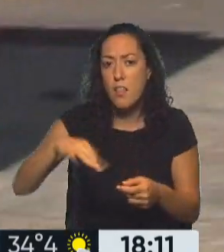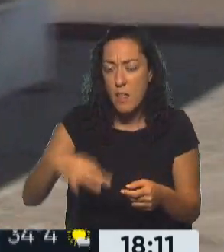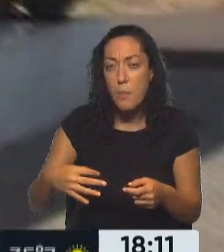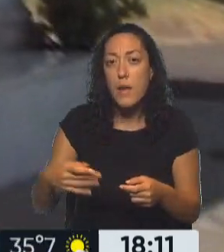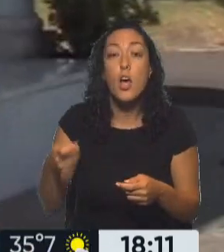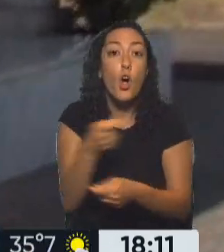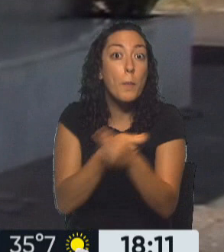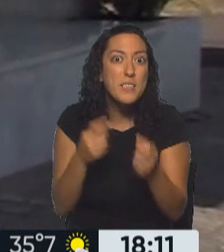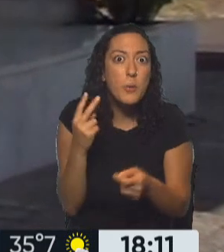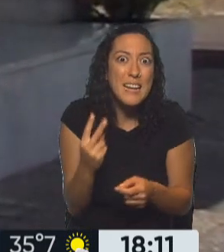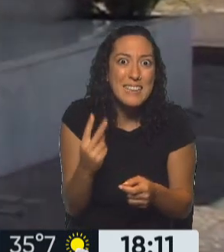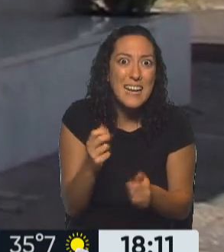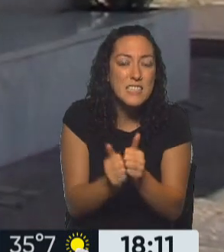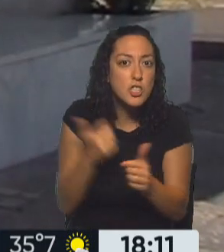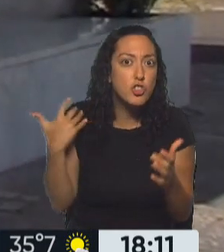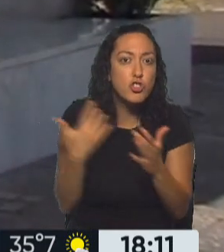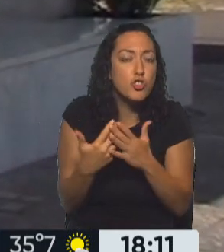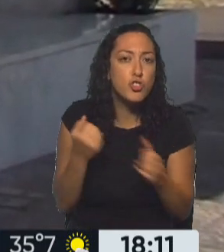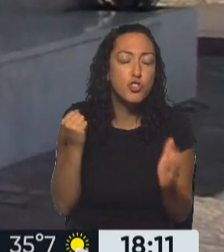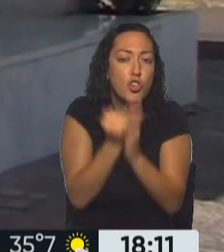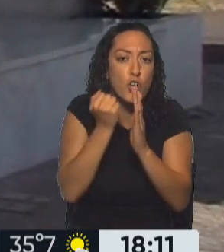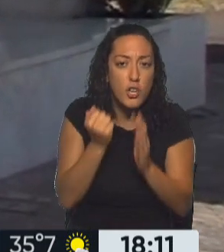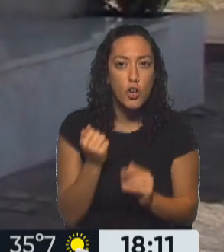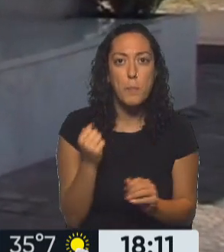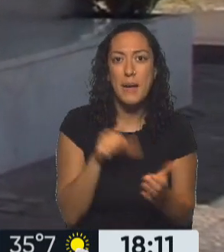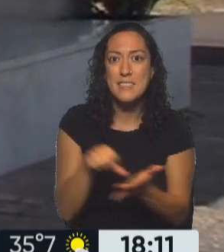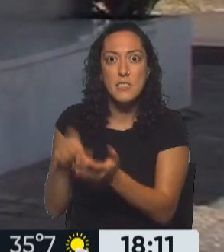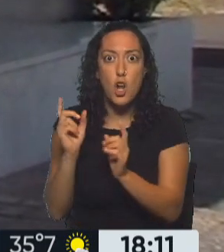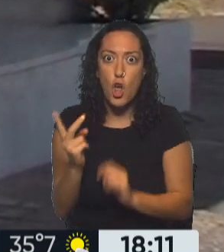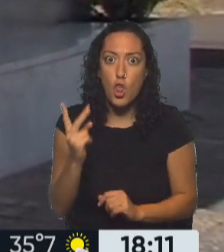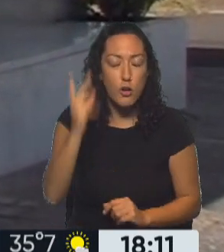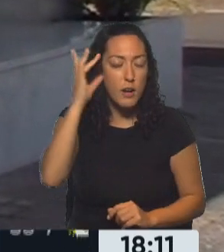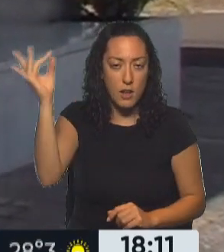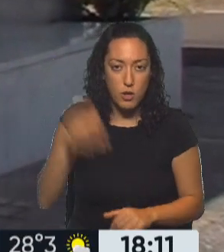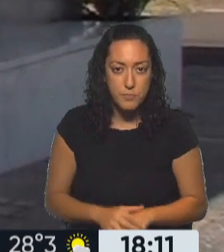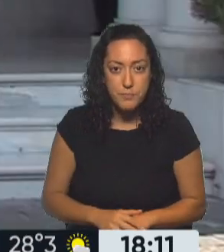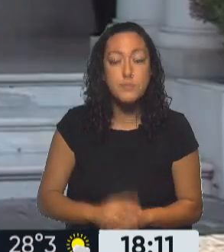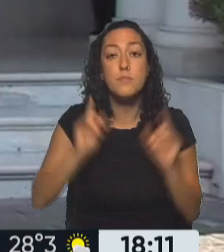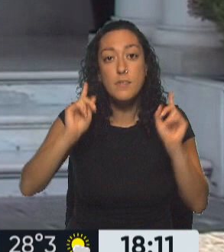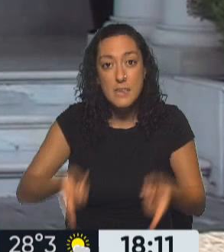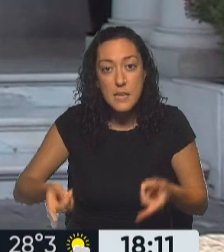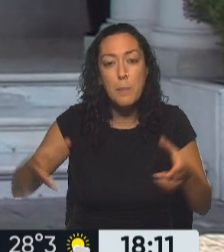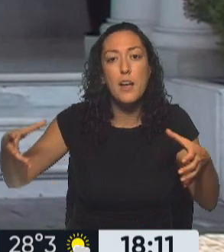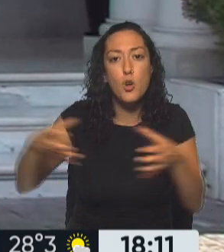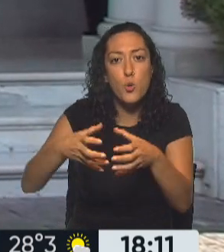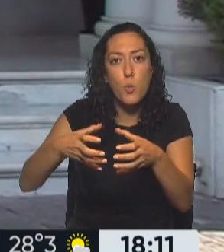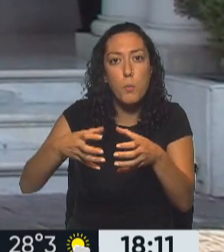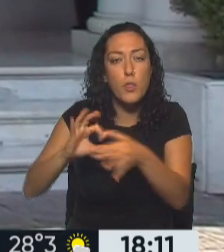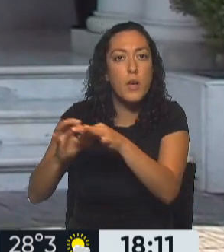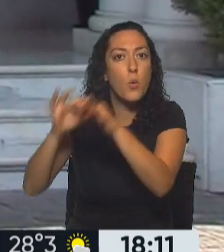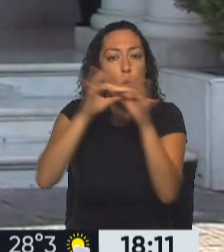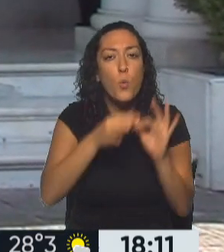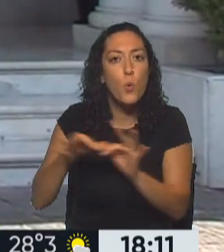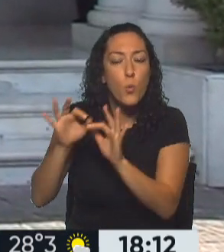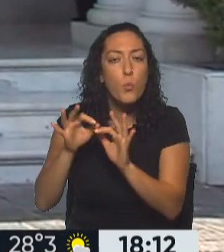comercio bilateral histórico entre ambos países. Y además hablaron sobre las negociaciones que viene llevando adelante el bloque de la Unión Europea